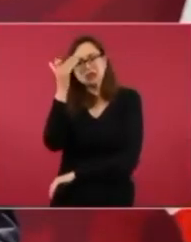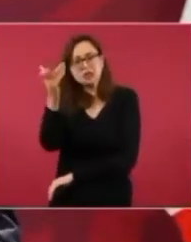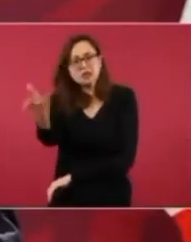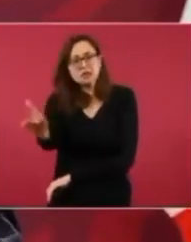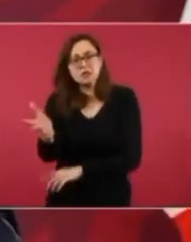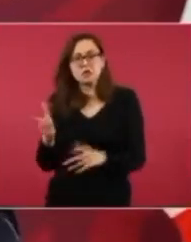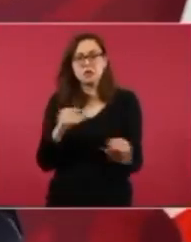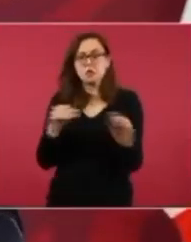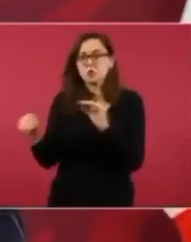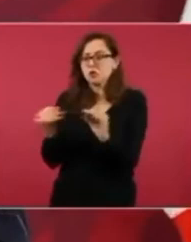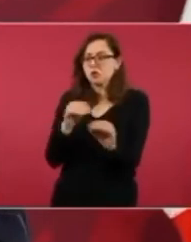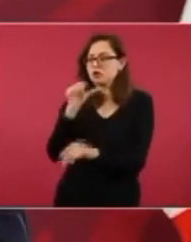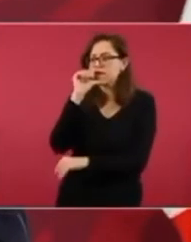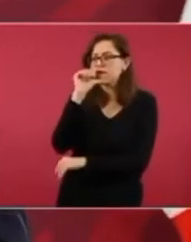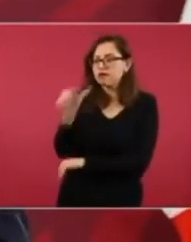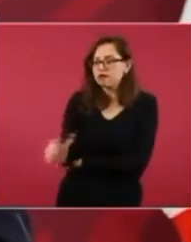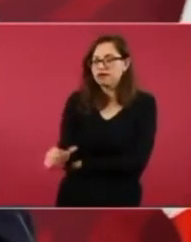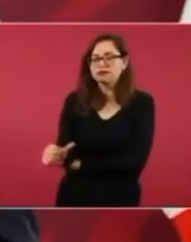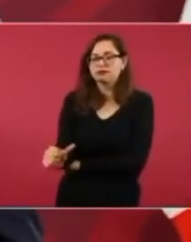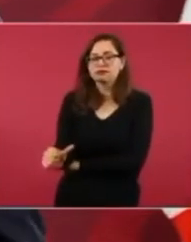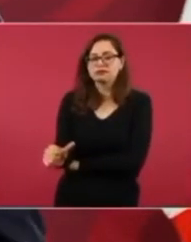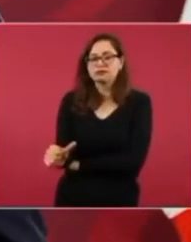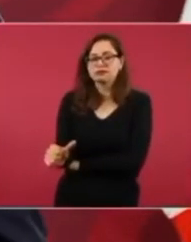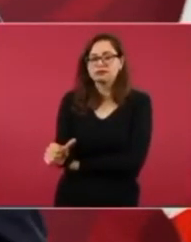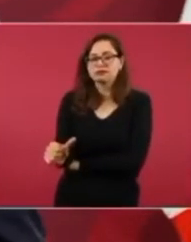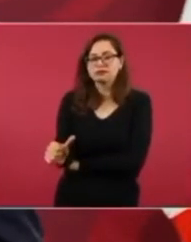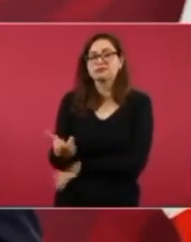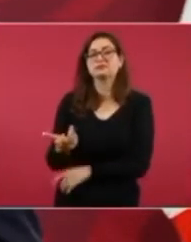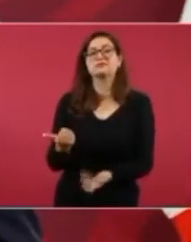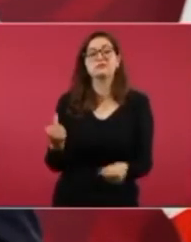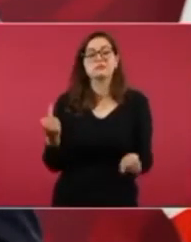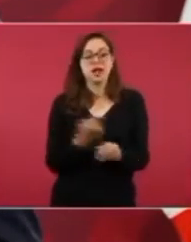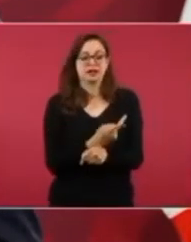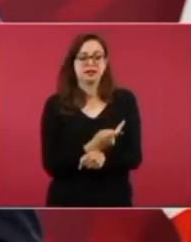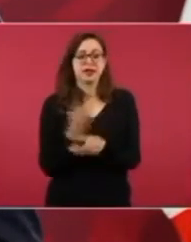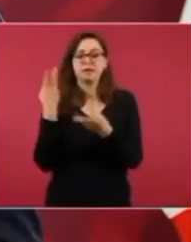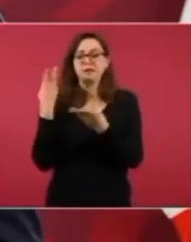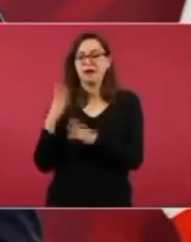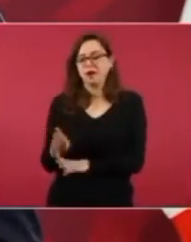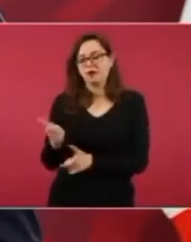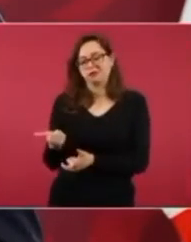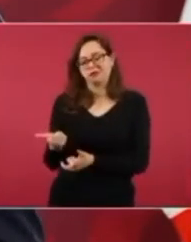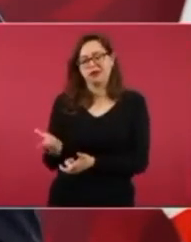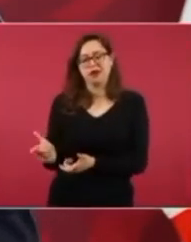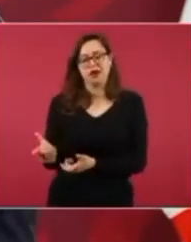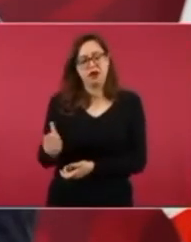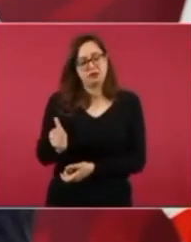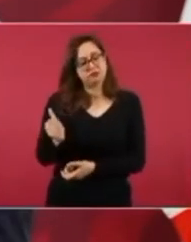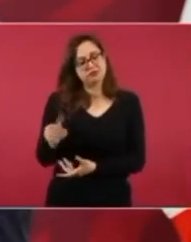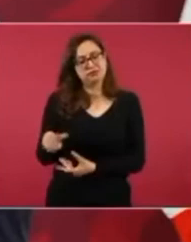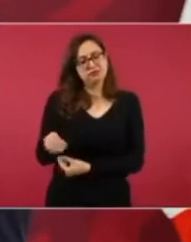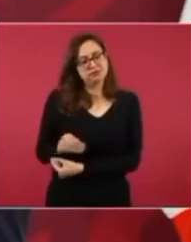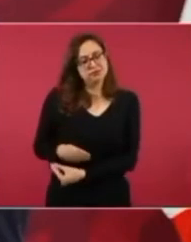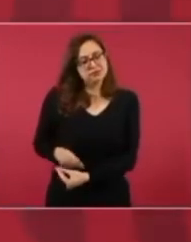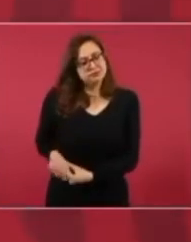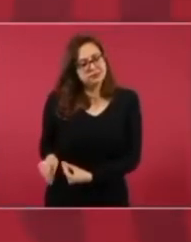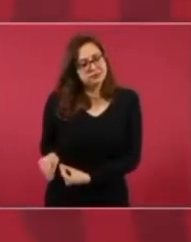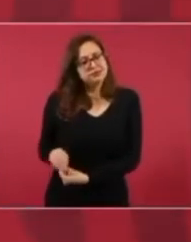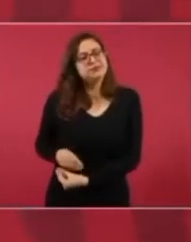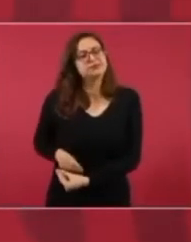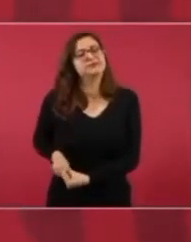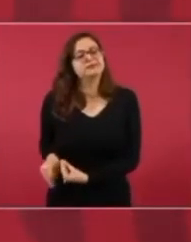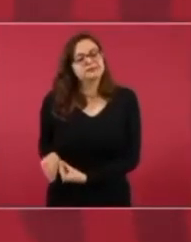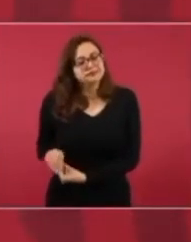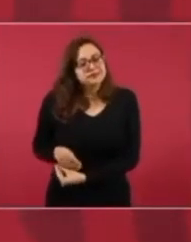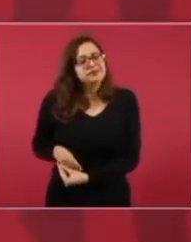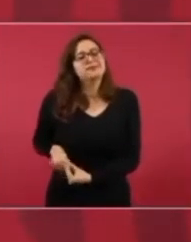agregan a algo que está en curso en el ámbito legislativo. Así que bueno, veremos qué resuelve el Senado de la República. Vamos a ver qué tipo